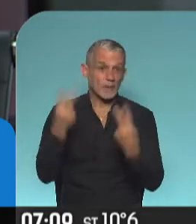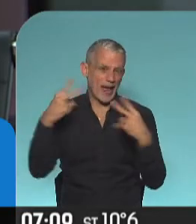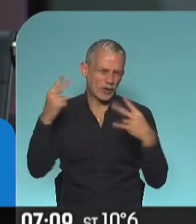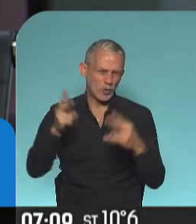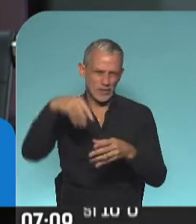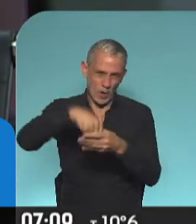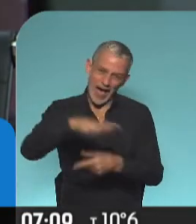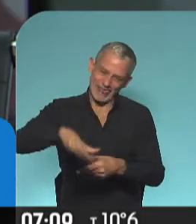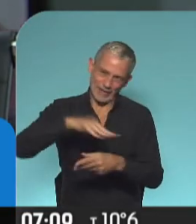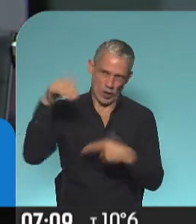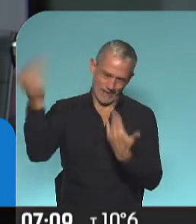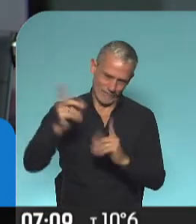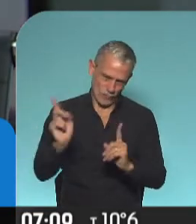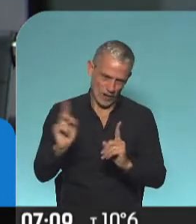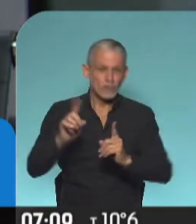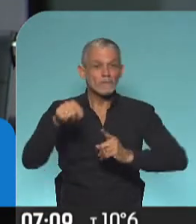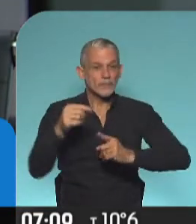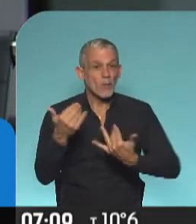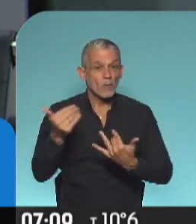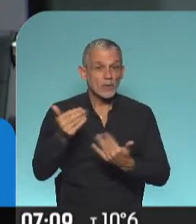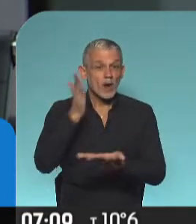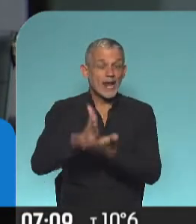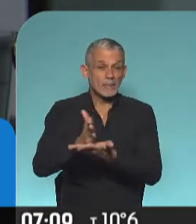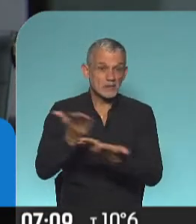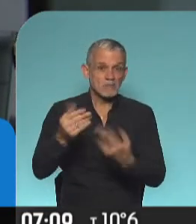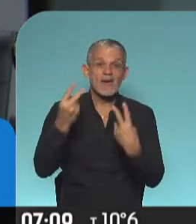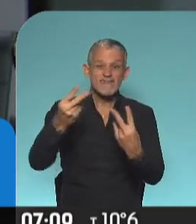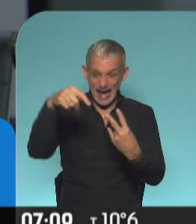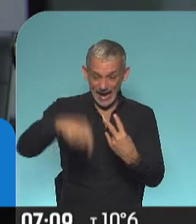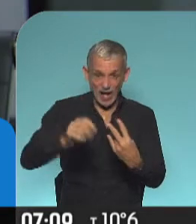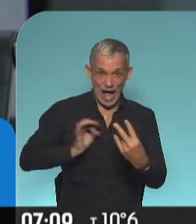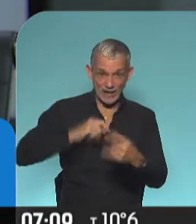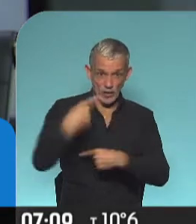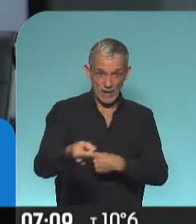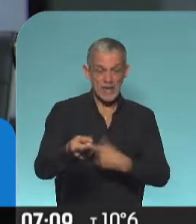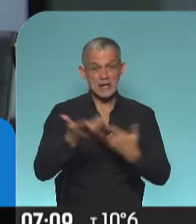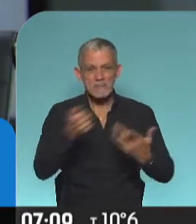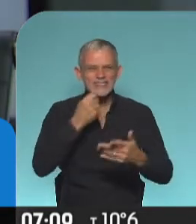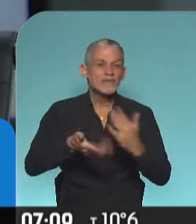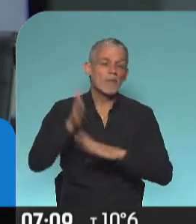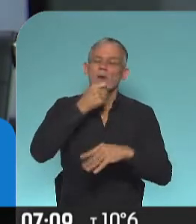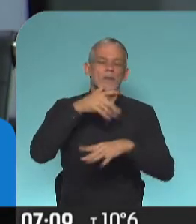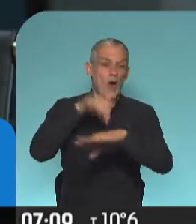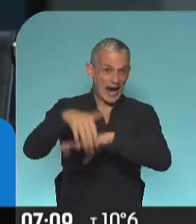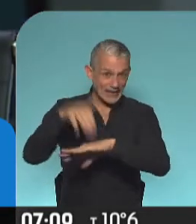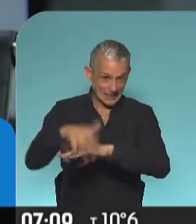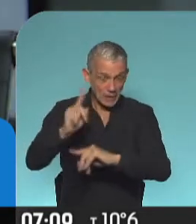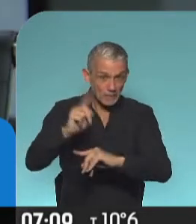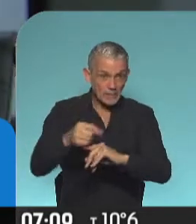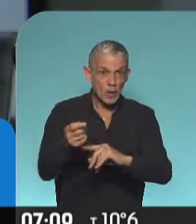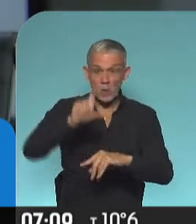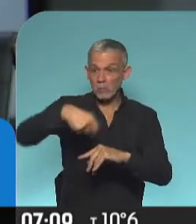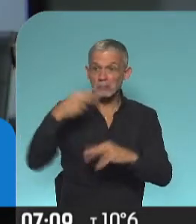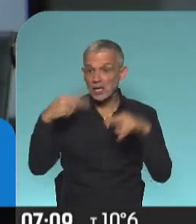turismo local, obviamente, vas a poder utilizarlo, ya sea en el viaje que hagas el año que viene, ya sea si te vas a las cataratas, usarlo en las cataratas, en